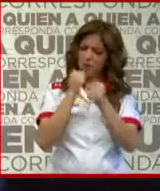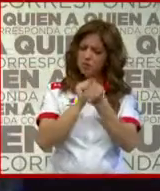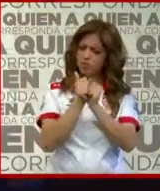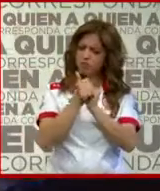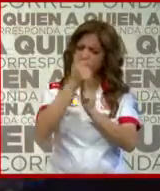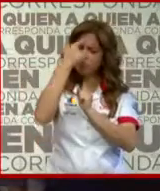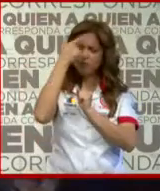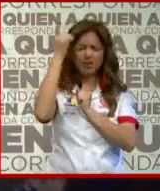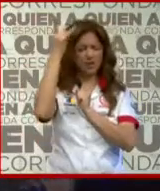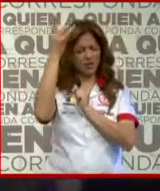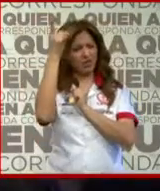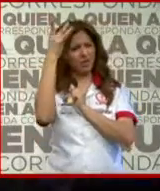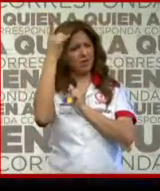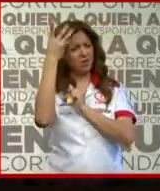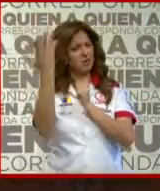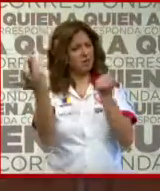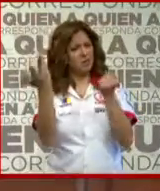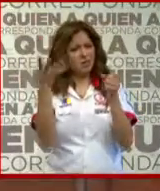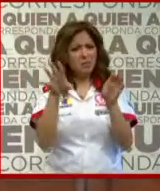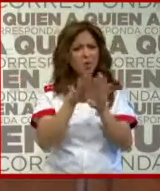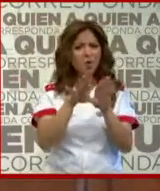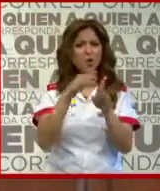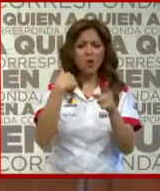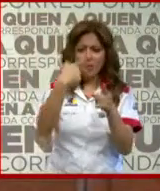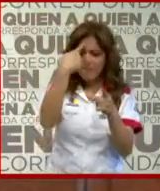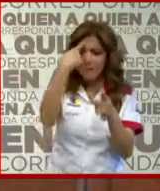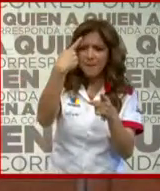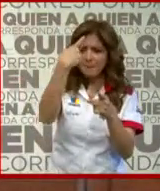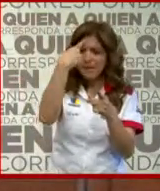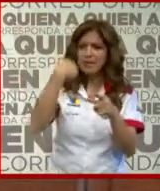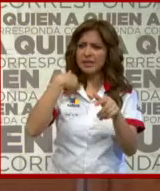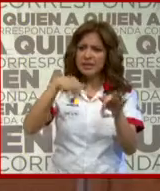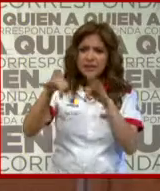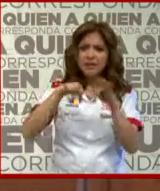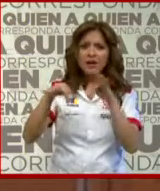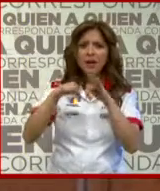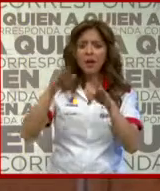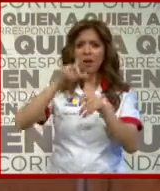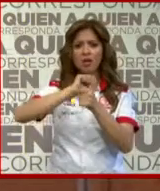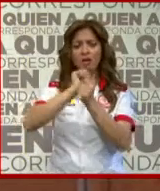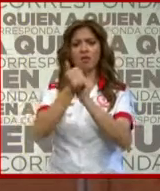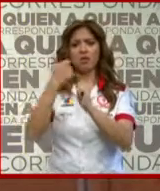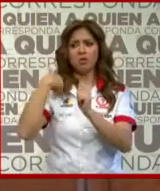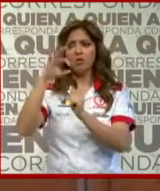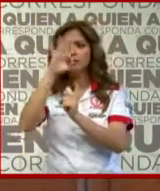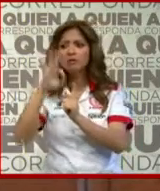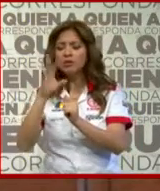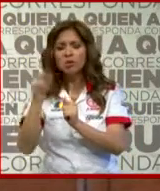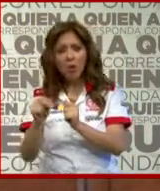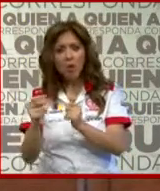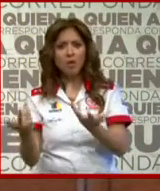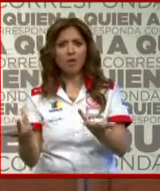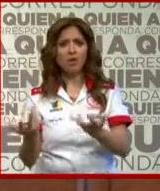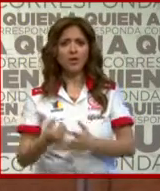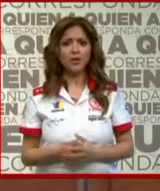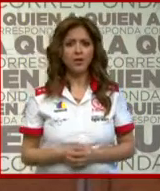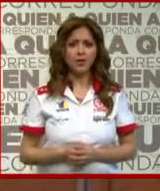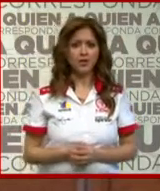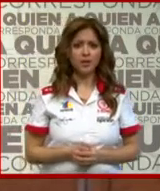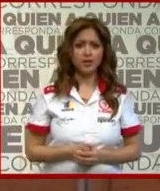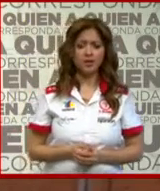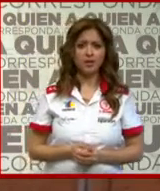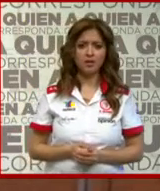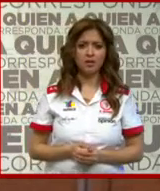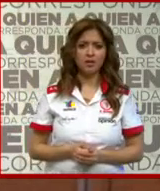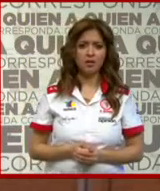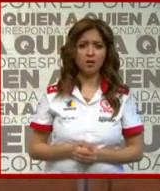cuando trabaja pues siempre tiene que estar pensando en el trabajo para que no le descuenten de más. Y uno para quitar el